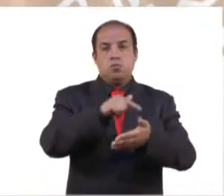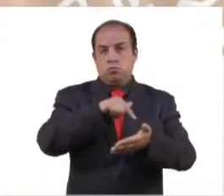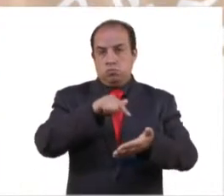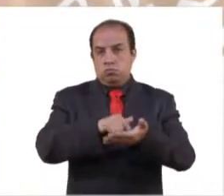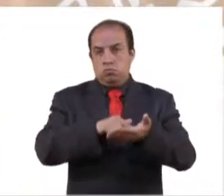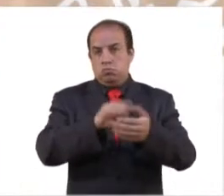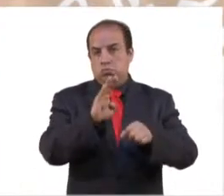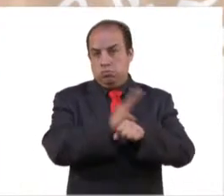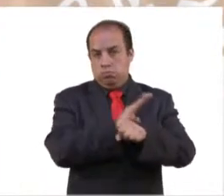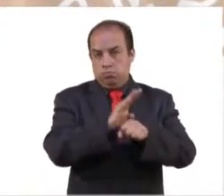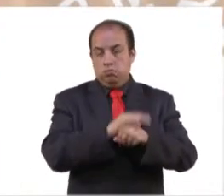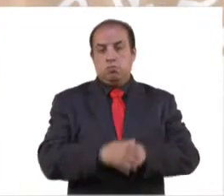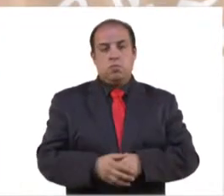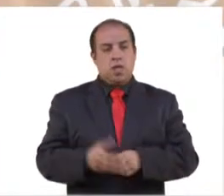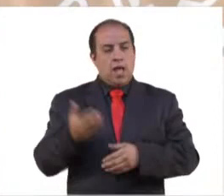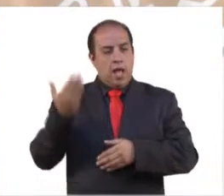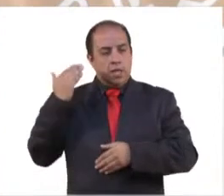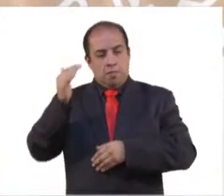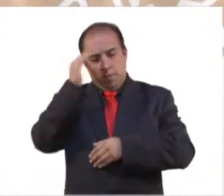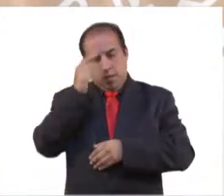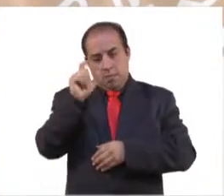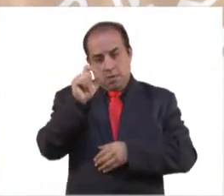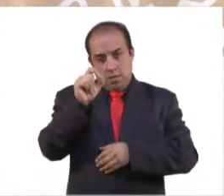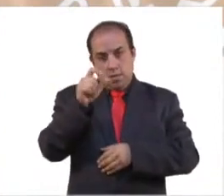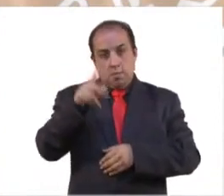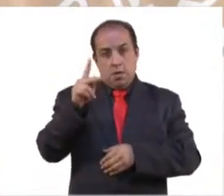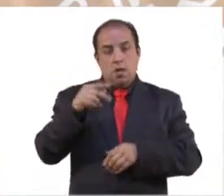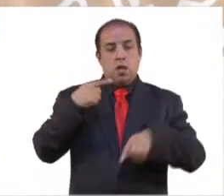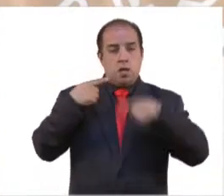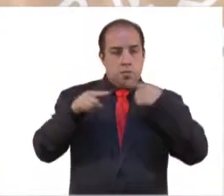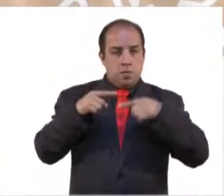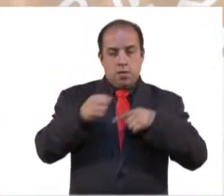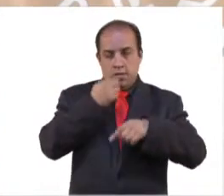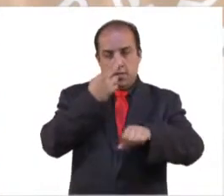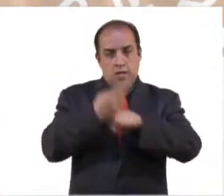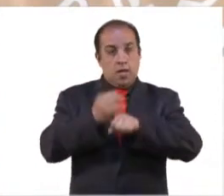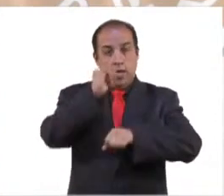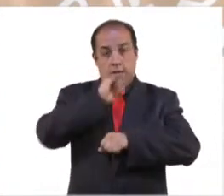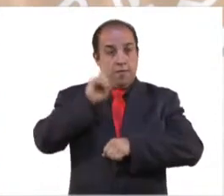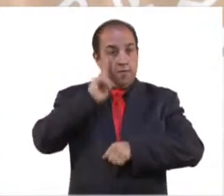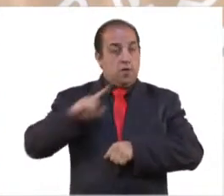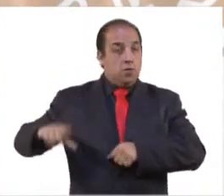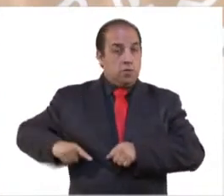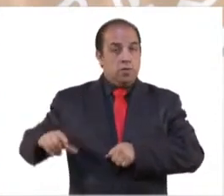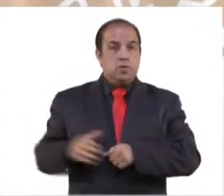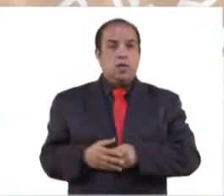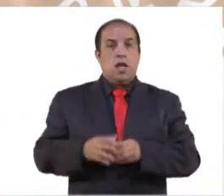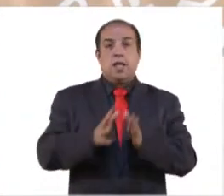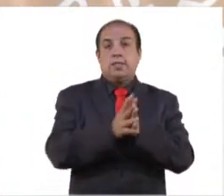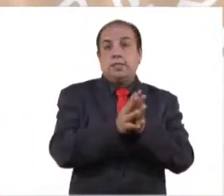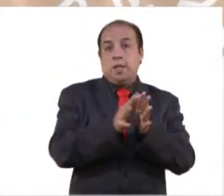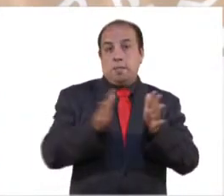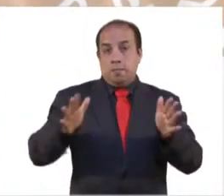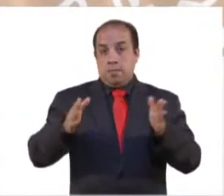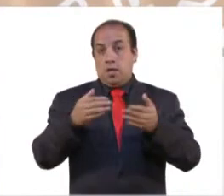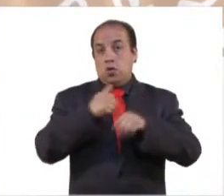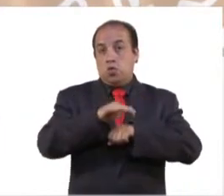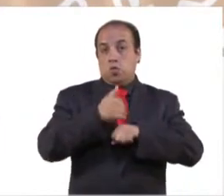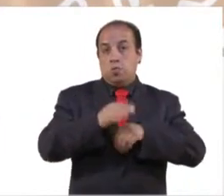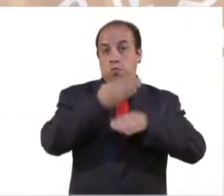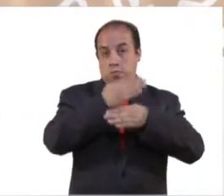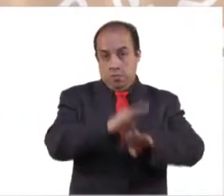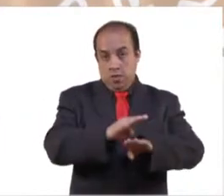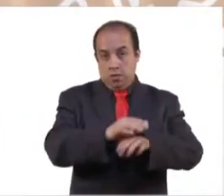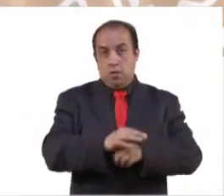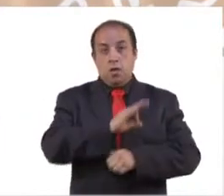En un origen estaban planeadas solo 20, pero como ya comentó la secretaria y la jefa de gobierno, se expandió ese número de sucursales